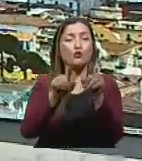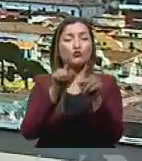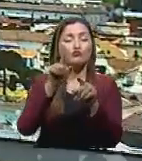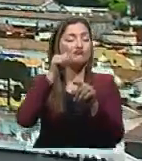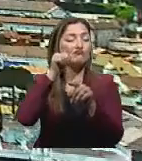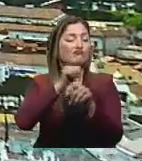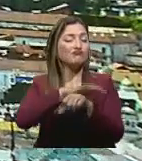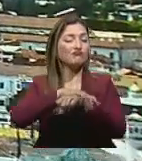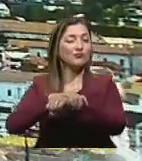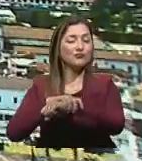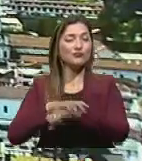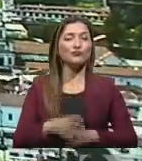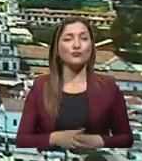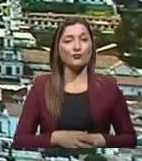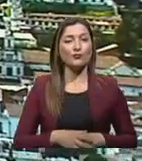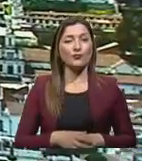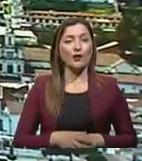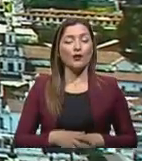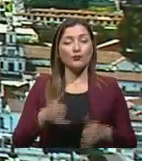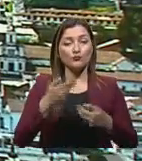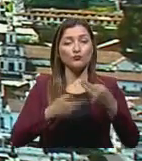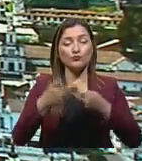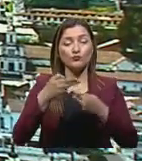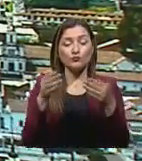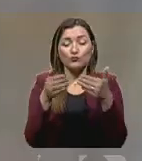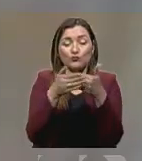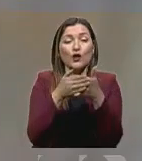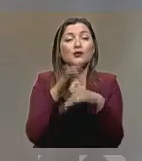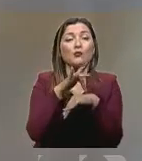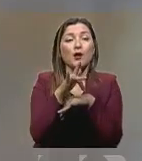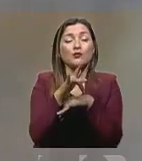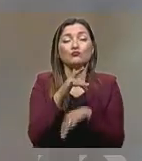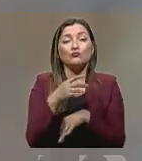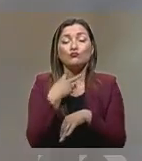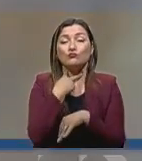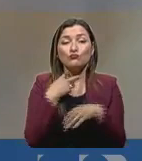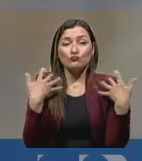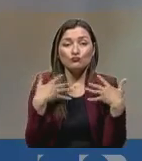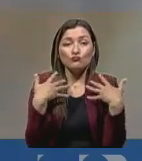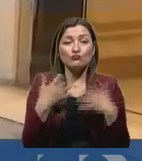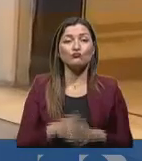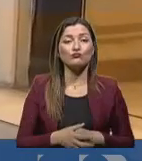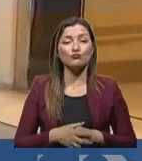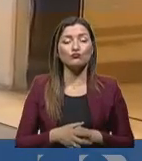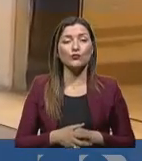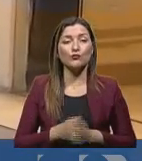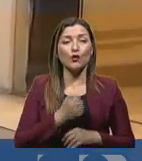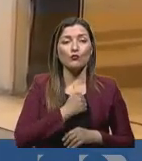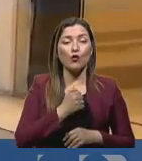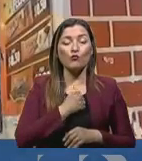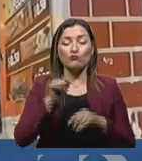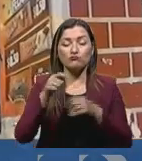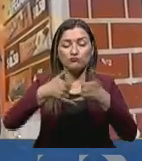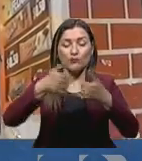locales comerciales en esta ciudad también cierran temprano por temor muchos propietarios de locales comerciales viven la atención